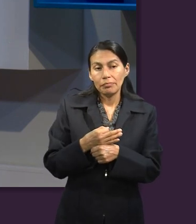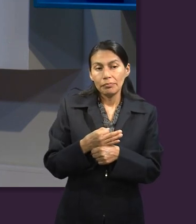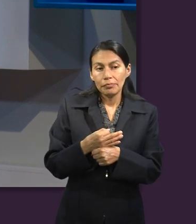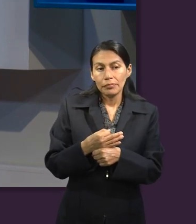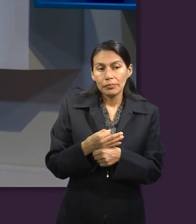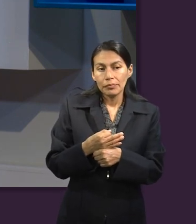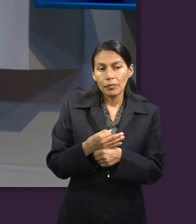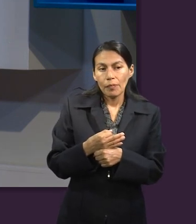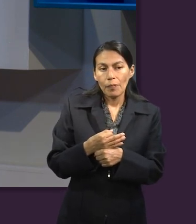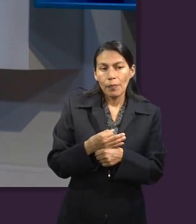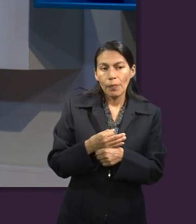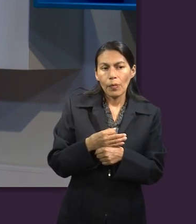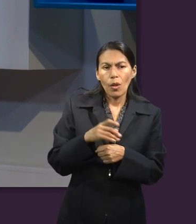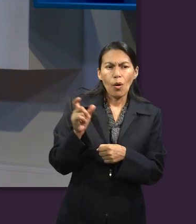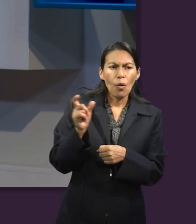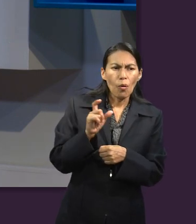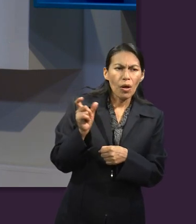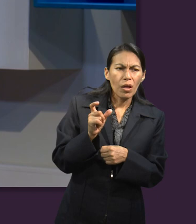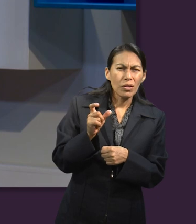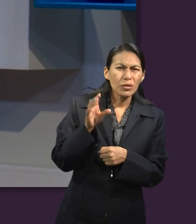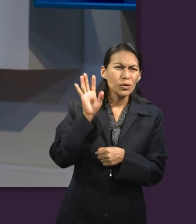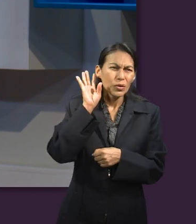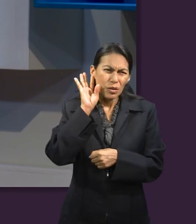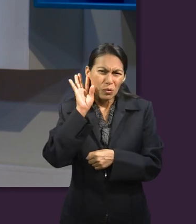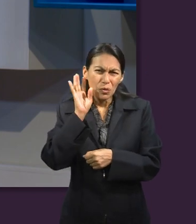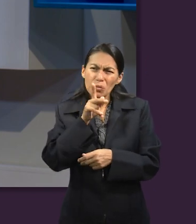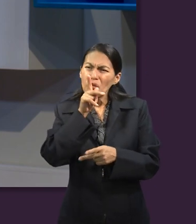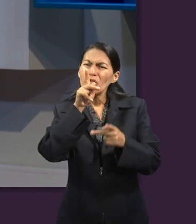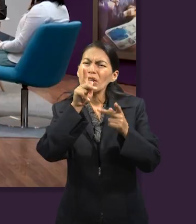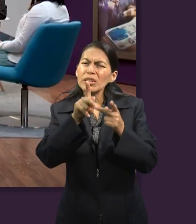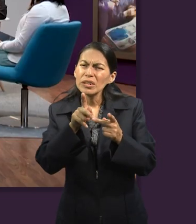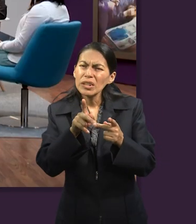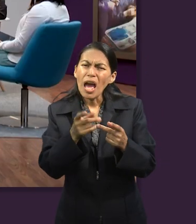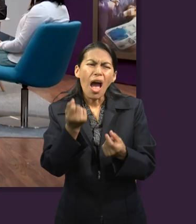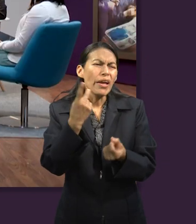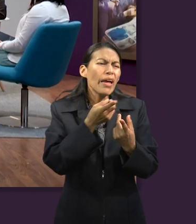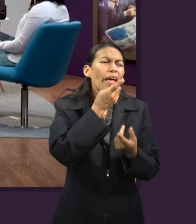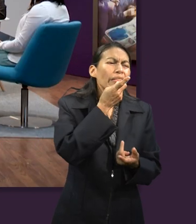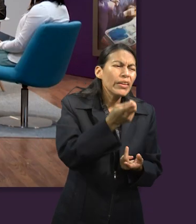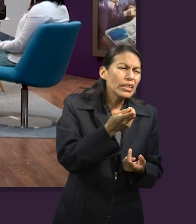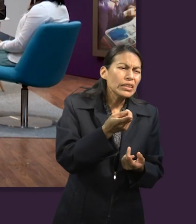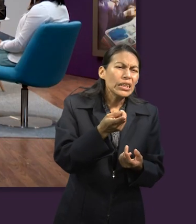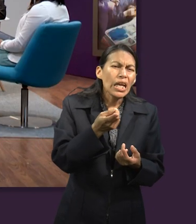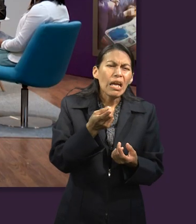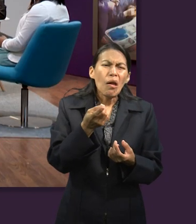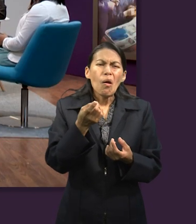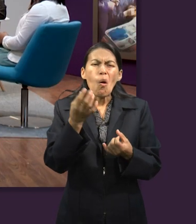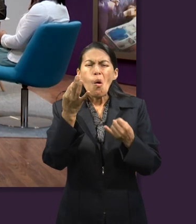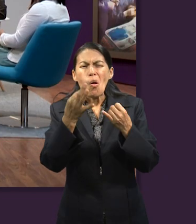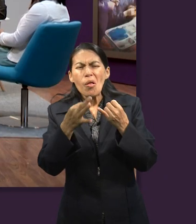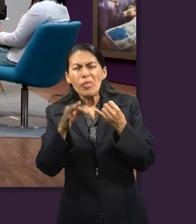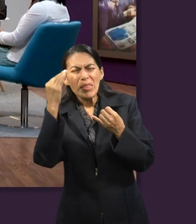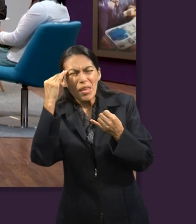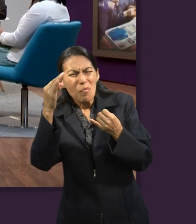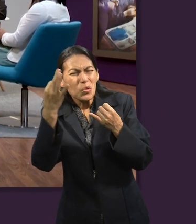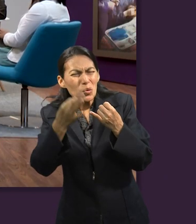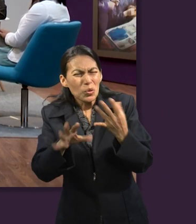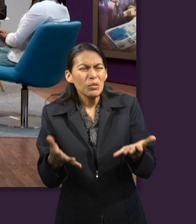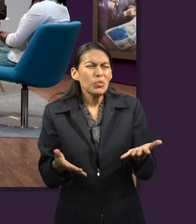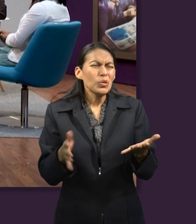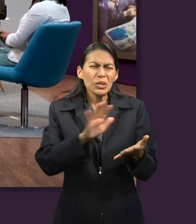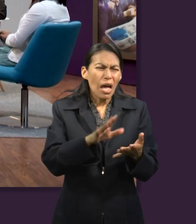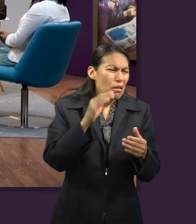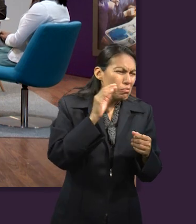más en estos tiempos que escuchamos con respecto a profecías que escuchamos con respecto a los últimos